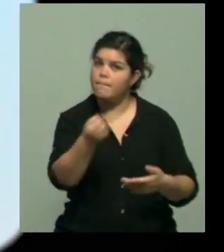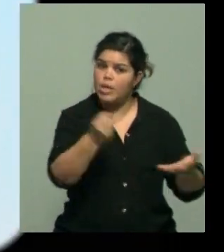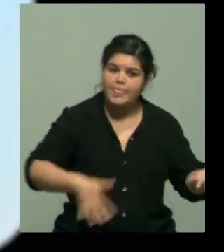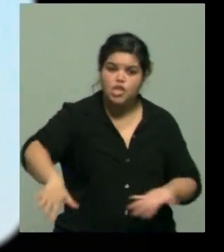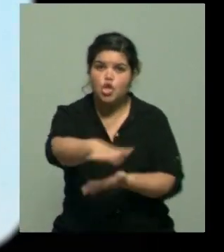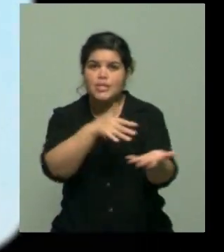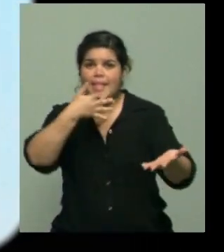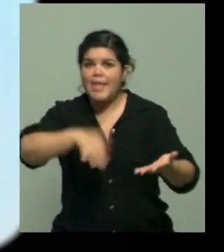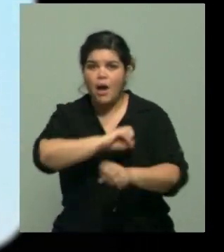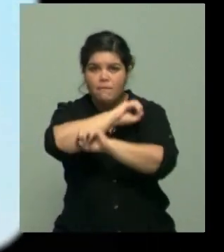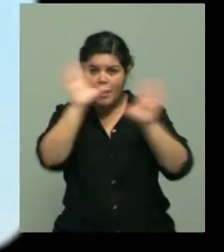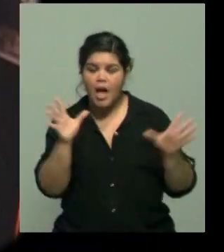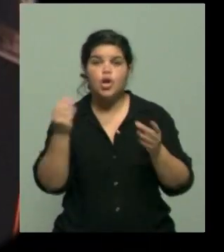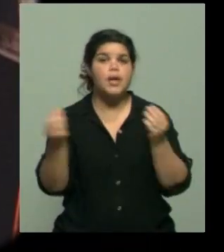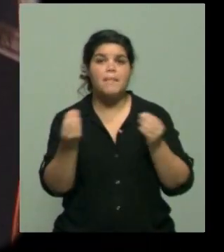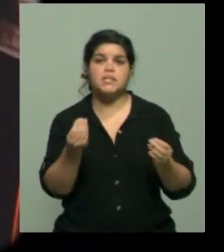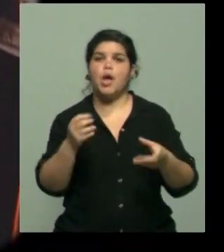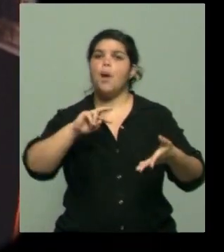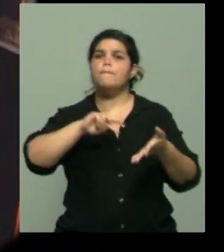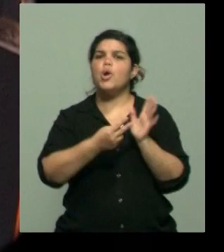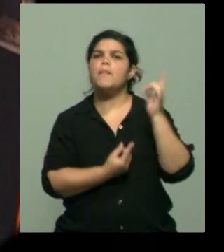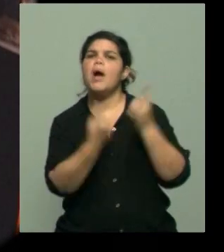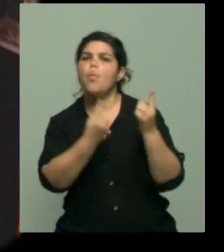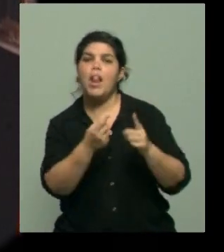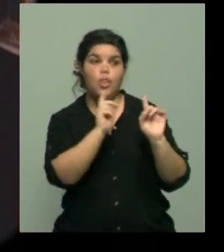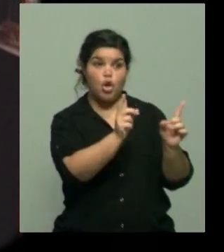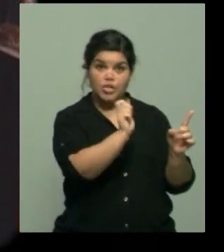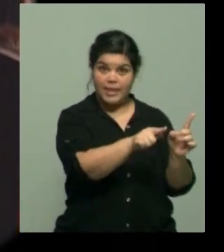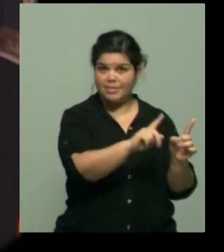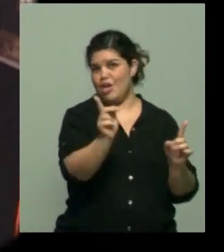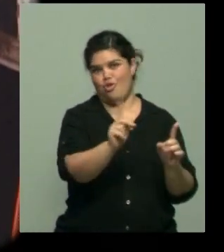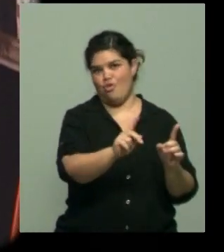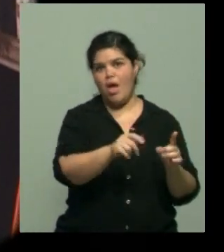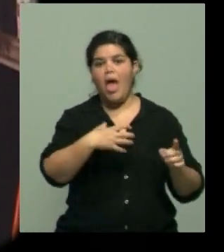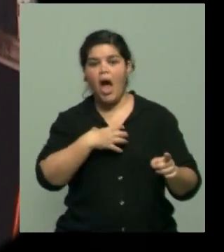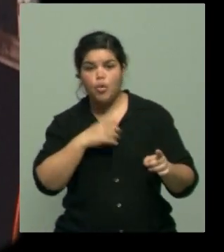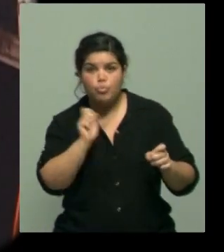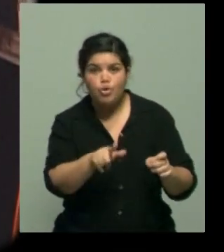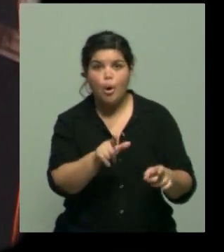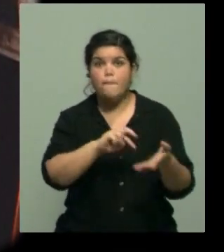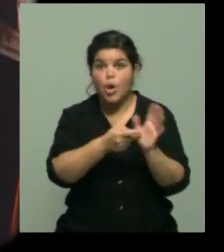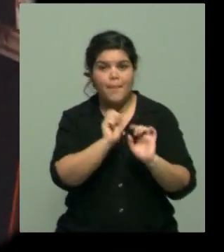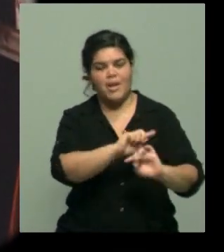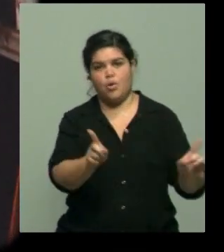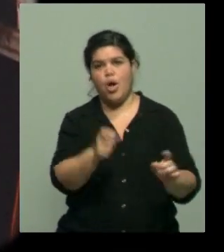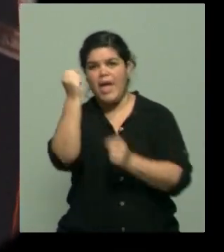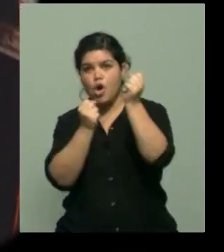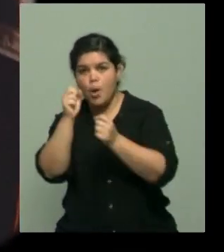sociedad entienda que el problema no es solo el docente, tampoco los estudiantes, incluso tampoco lo